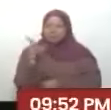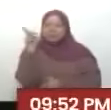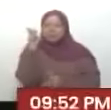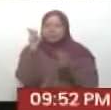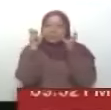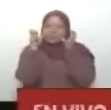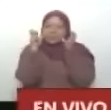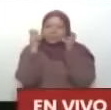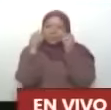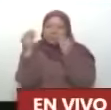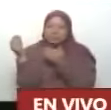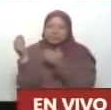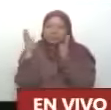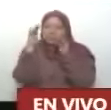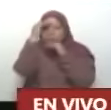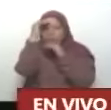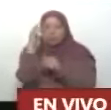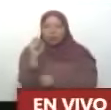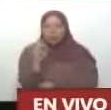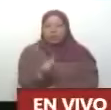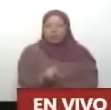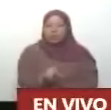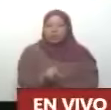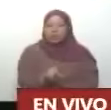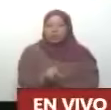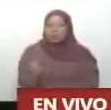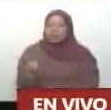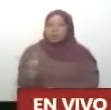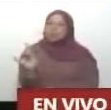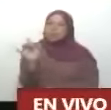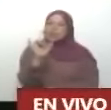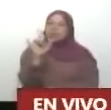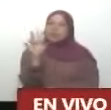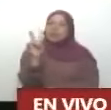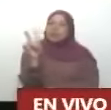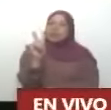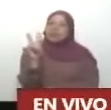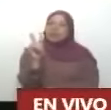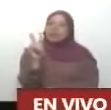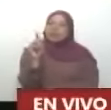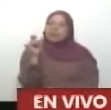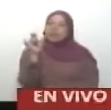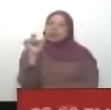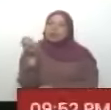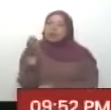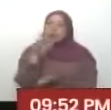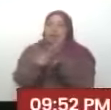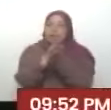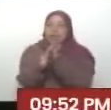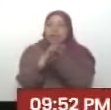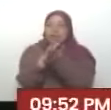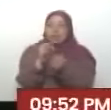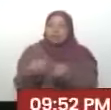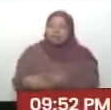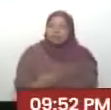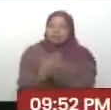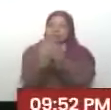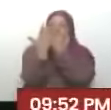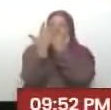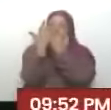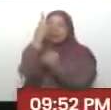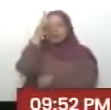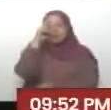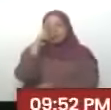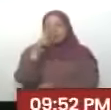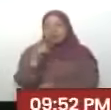ver, Calle Ciega. Ok, ok, ok. Lanzamos Venezuela. ¿Ah? ¿Dónde se come arepa toda la mañana?